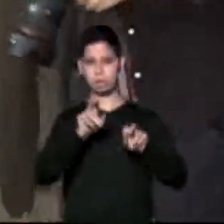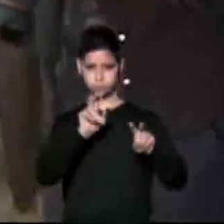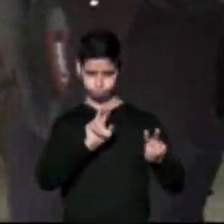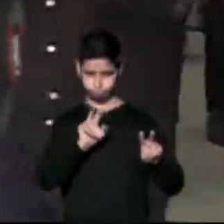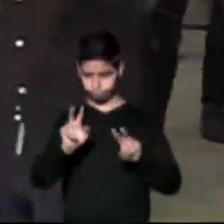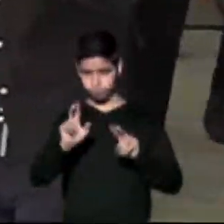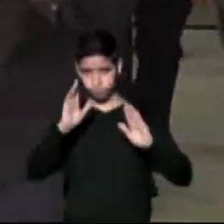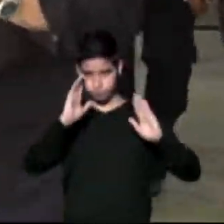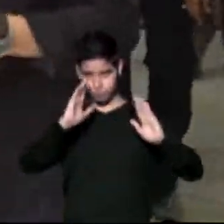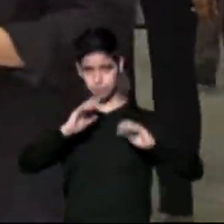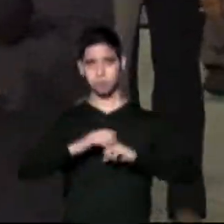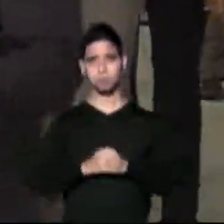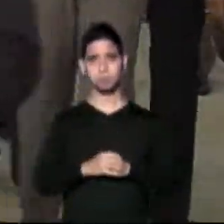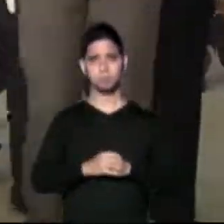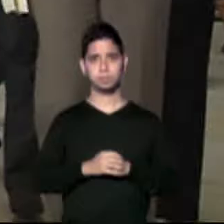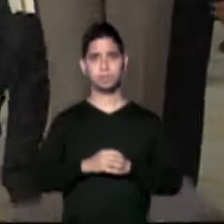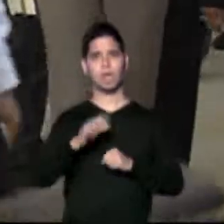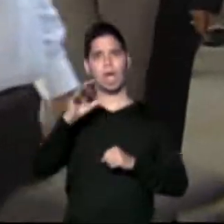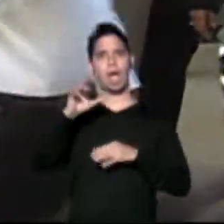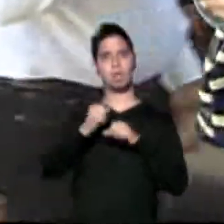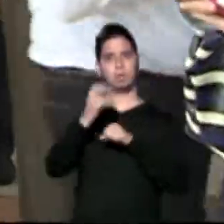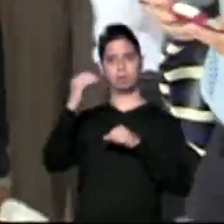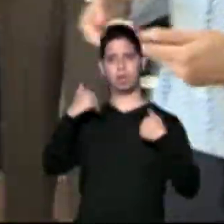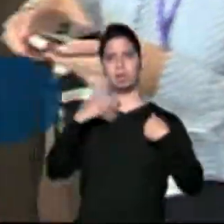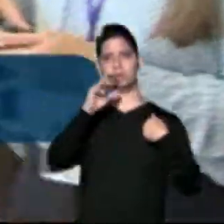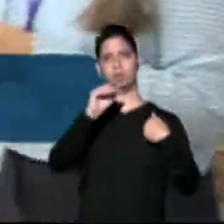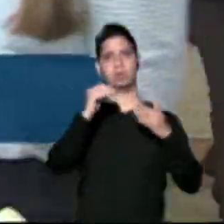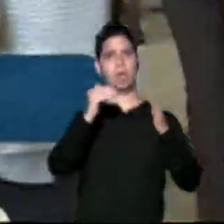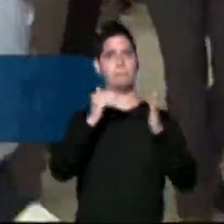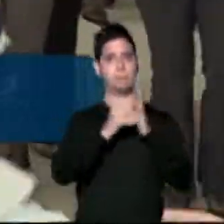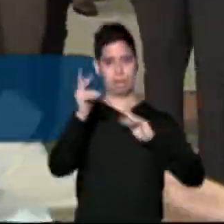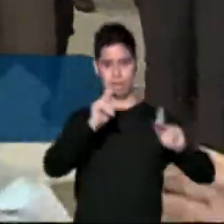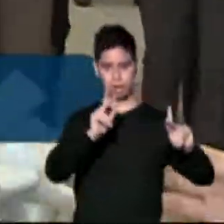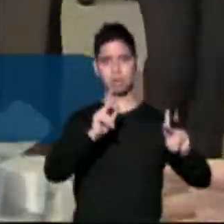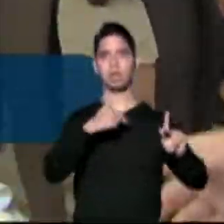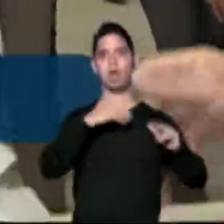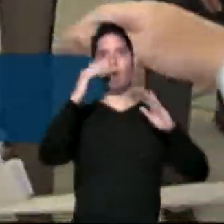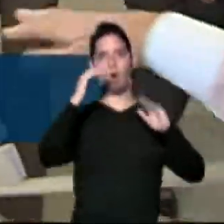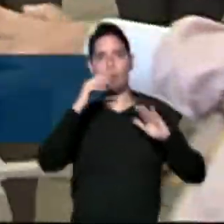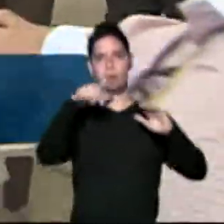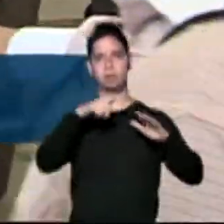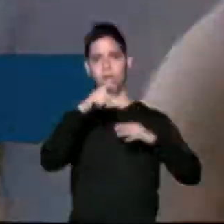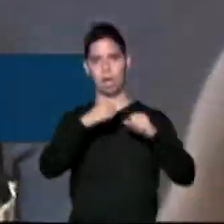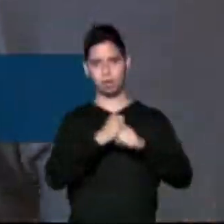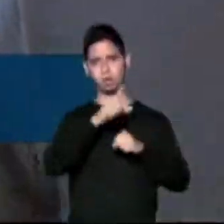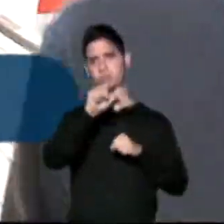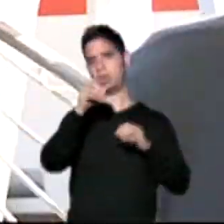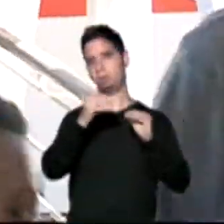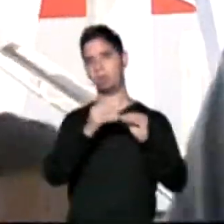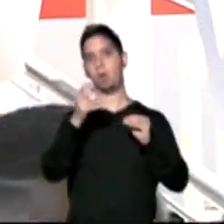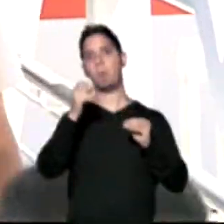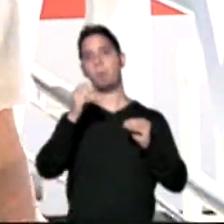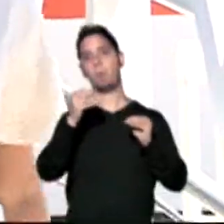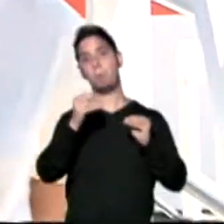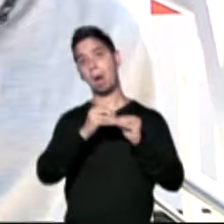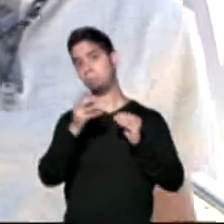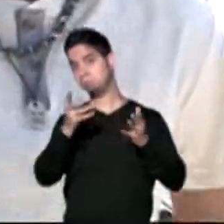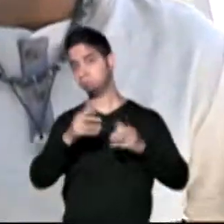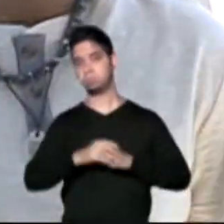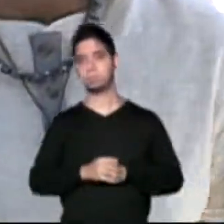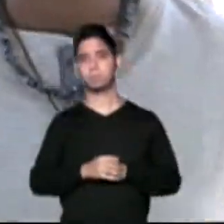recibieron cerca de 50.000 visitantes durante este fin de semana y ahora esperan que se duplique. Además de todo el